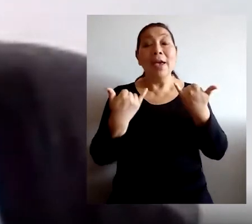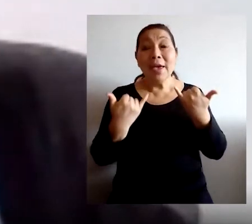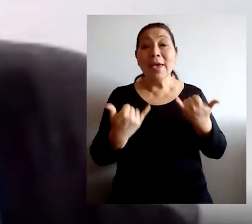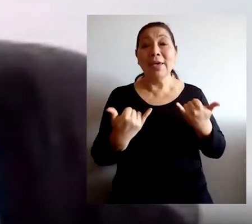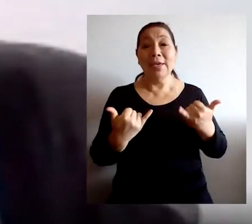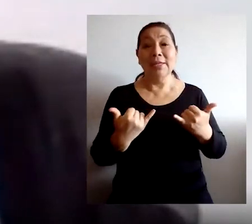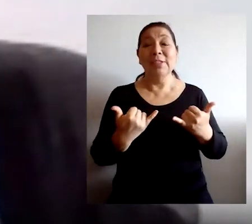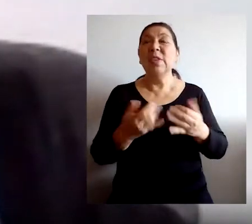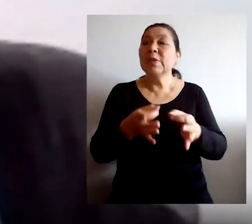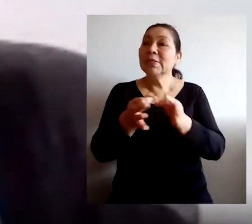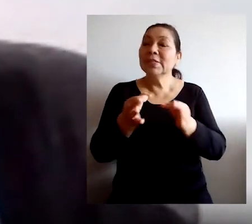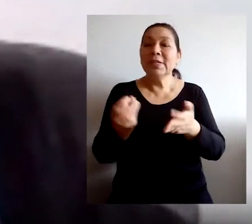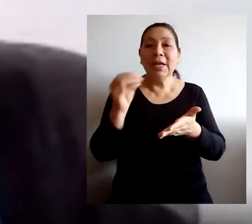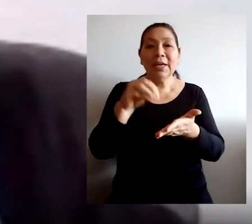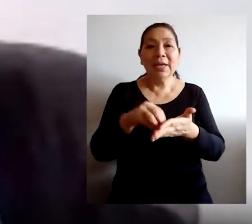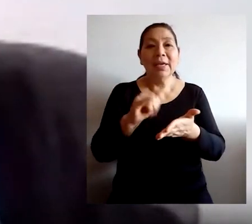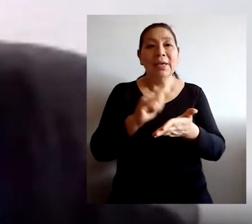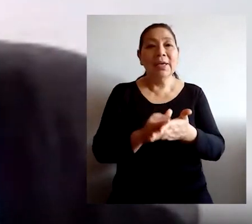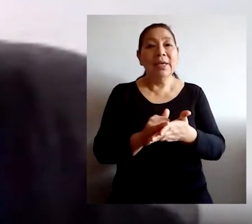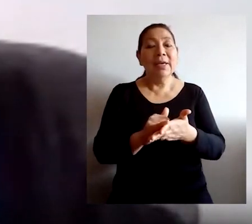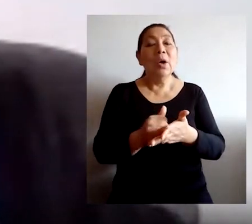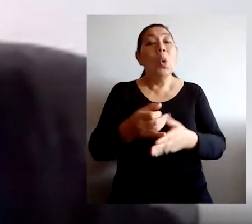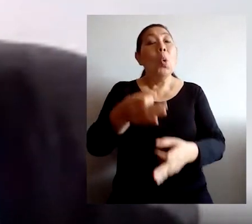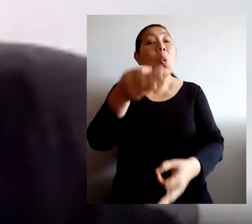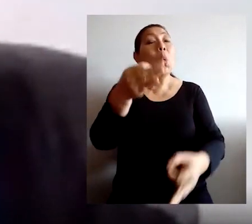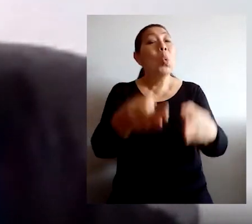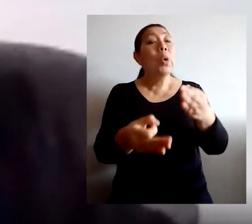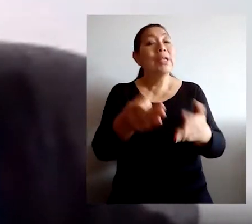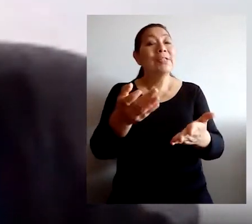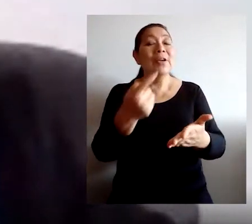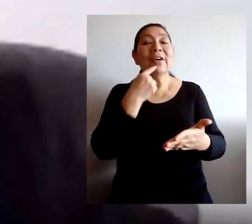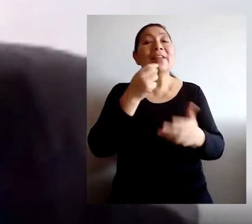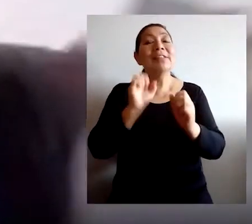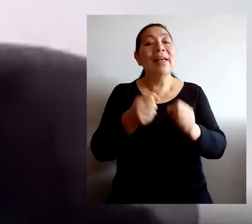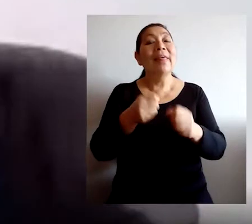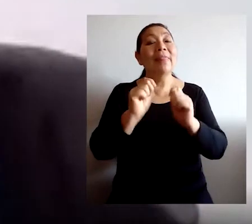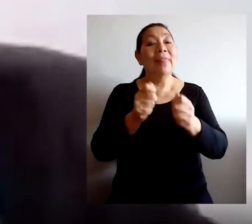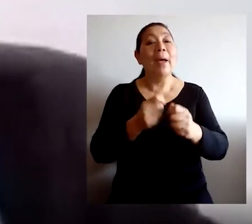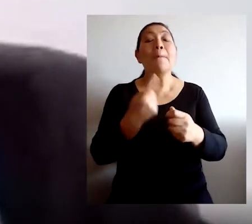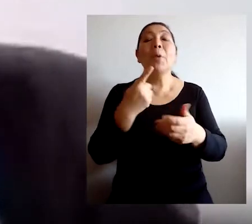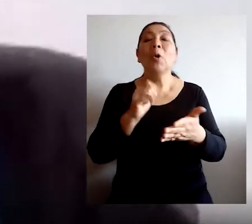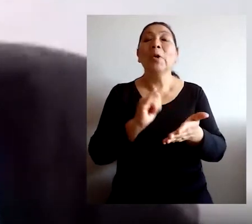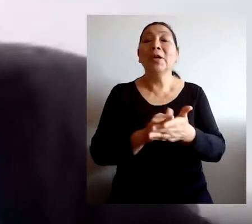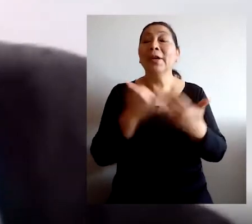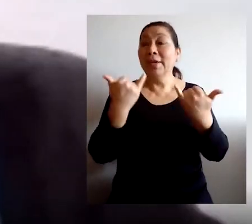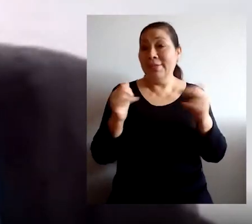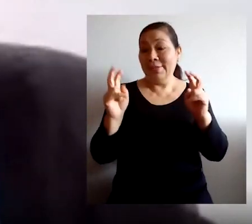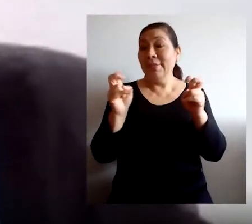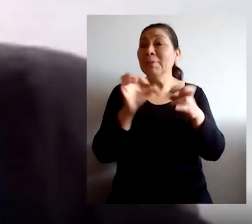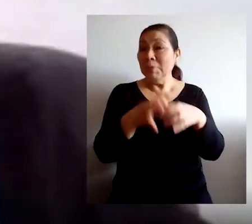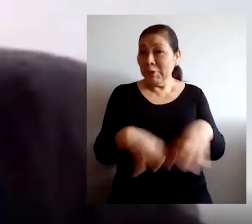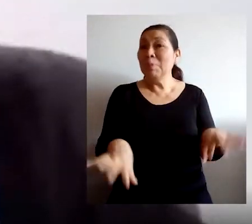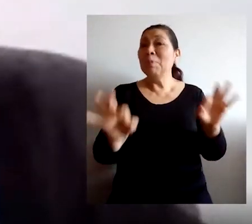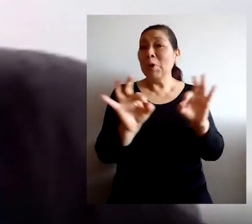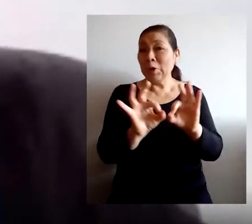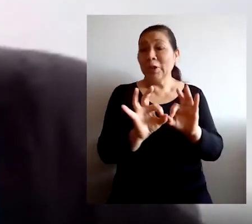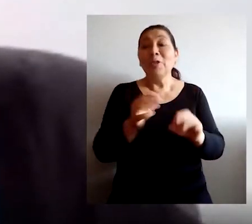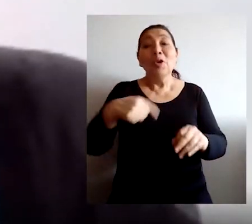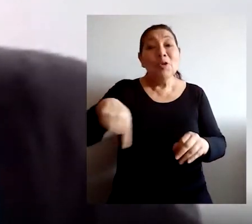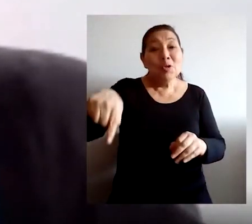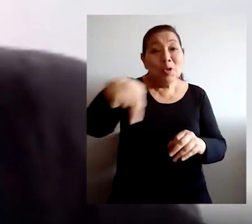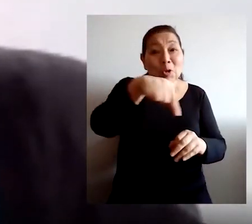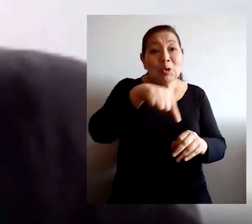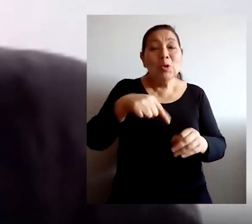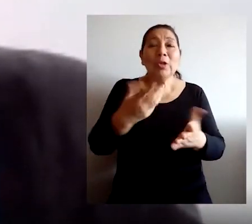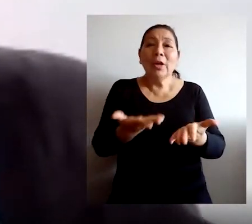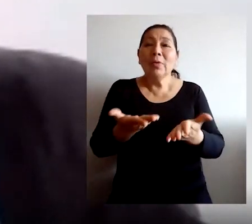eso se refiere en el considerando 15 de la sentencia citada. Con respecto a este punto, es importante que nosotros